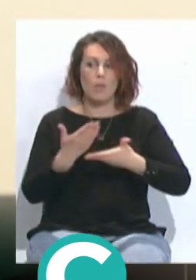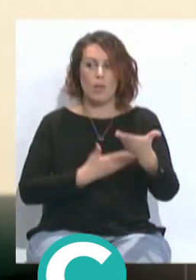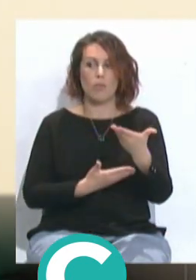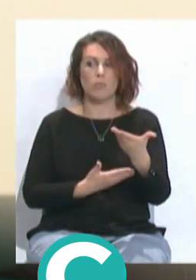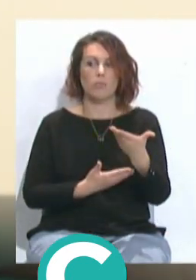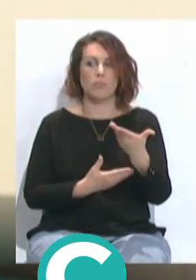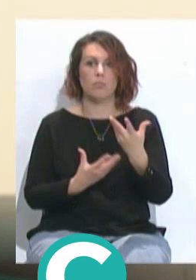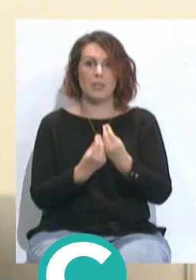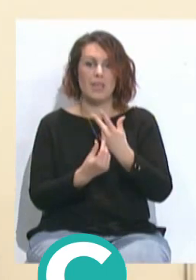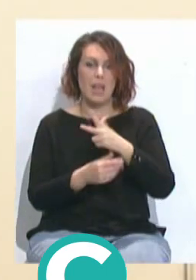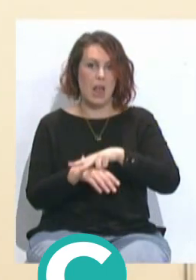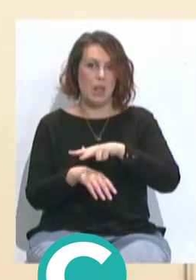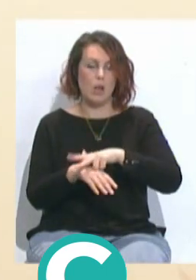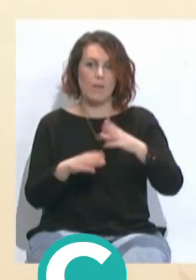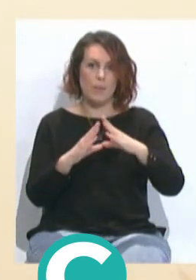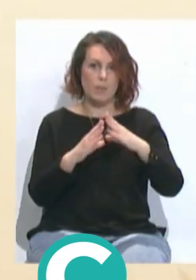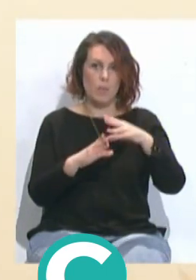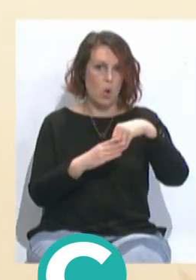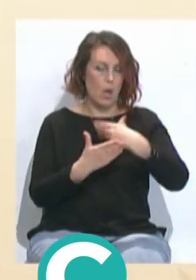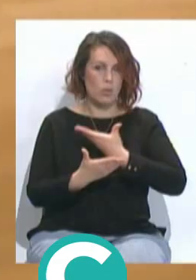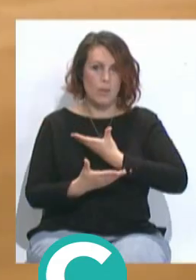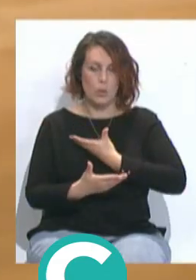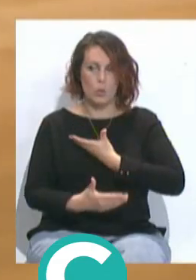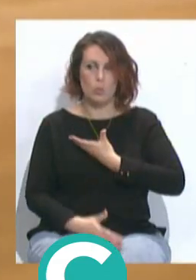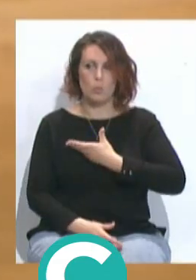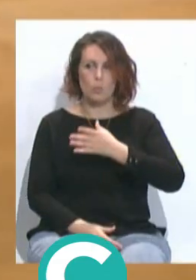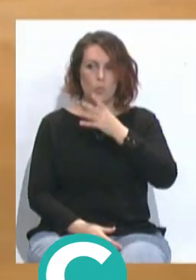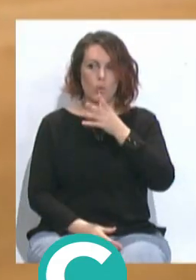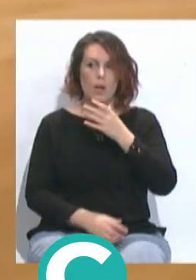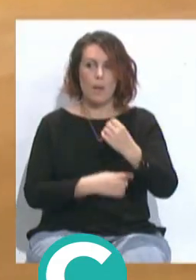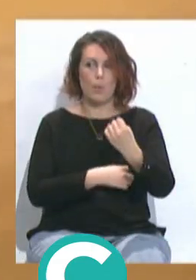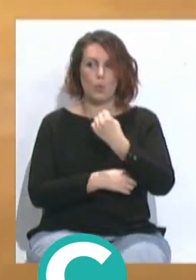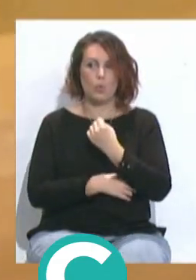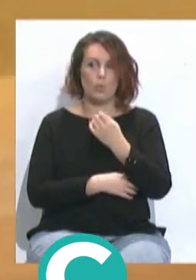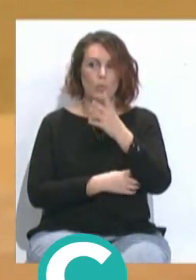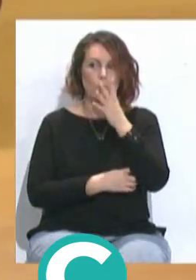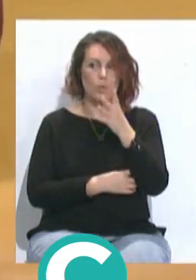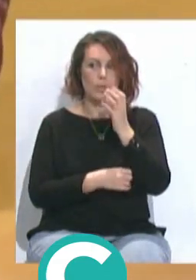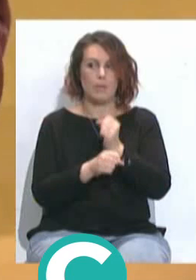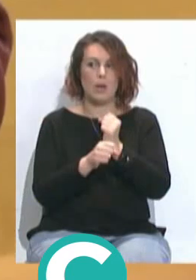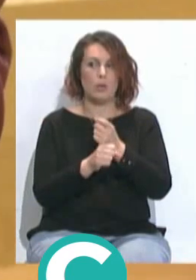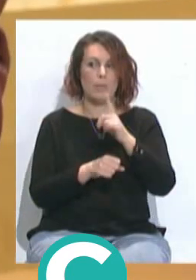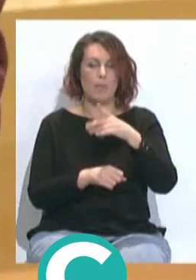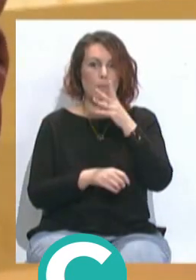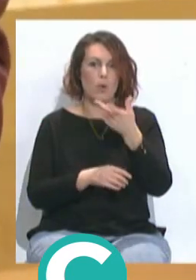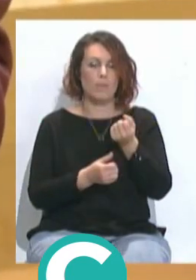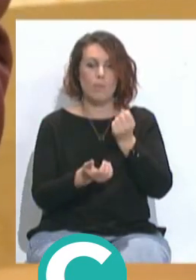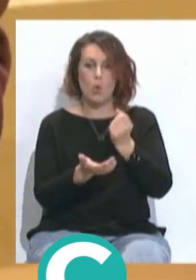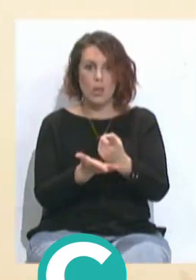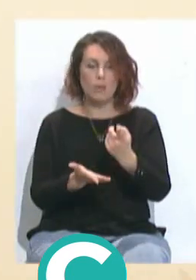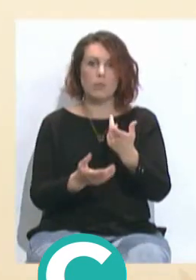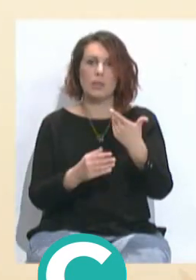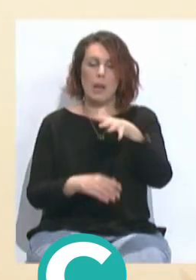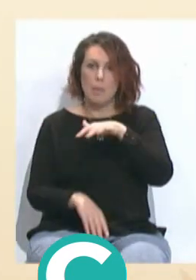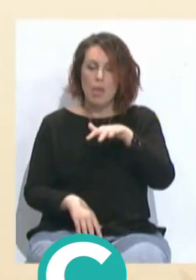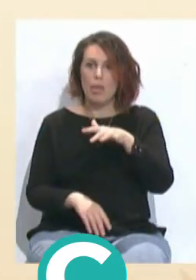con la Delegación de Feminismo del Ayuntamiento por el apoyo, por el trabajo también, por apostar por un espacio de